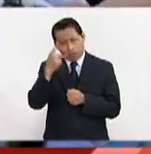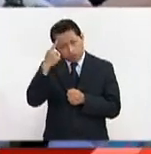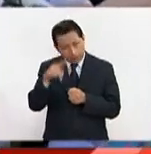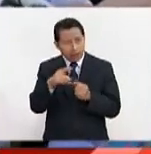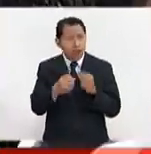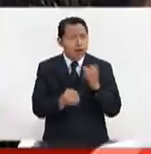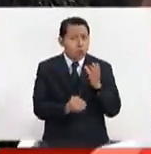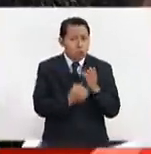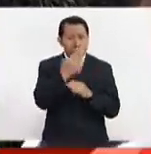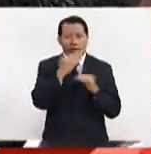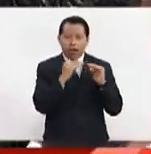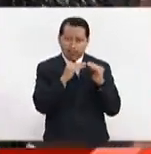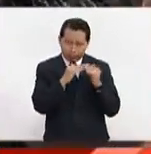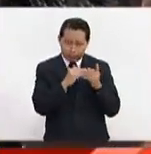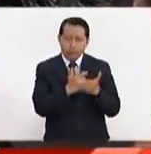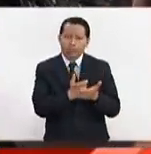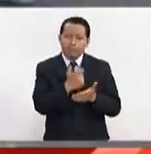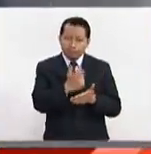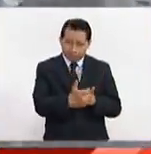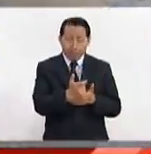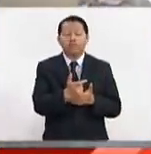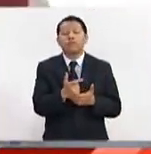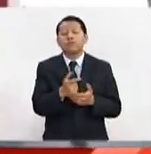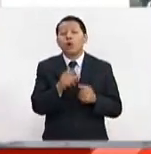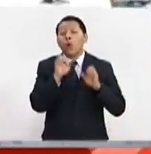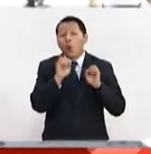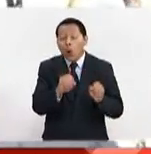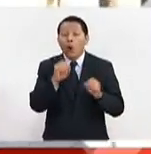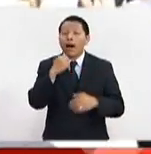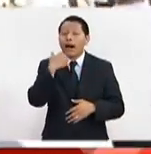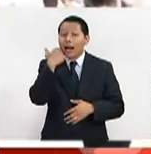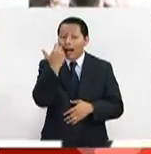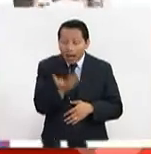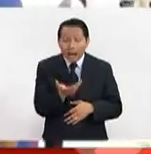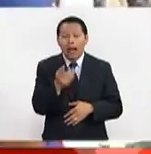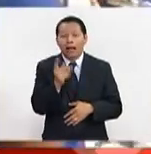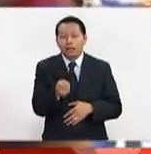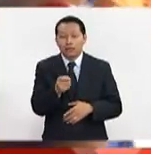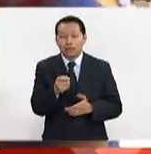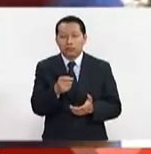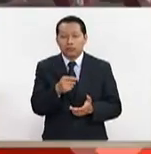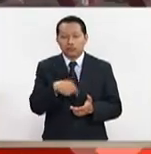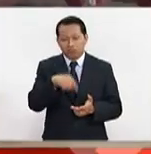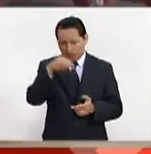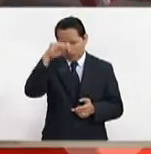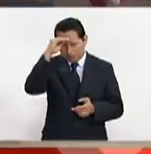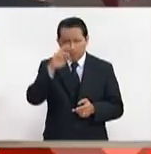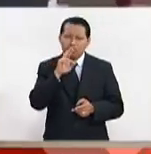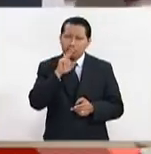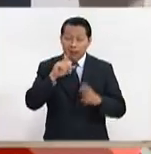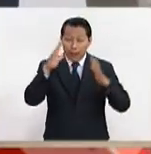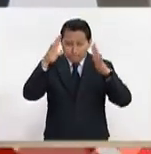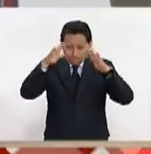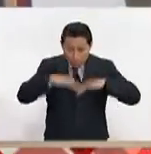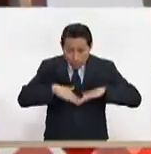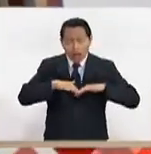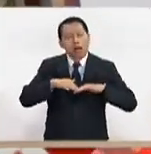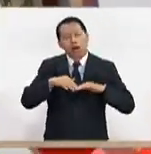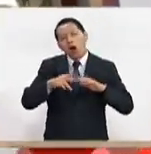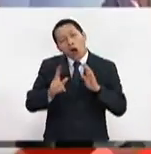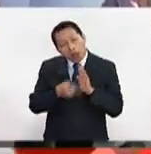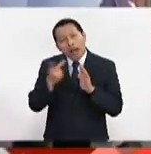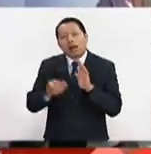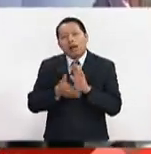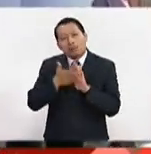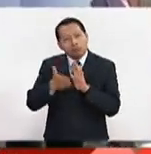nuevo mueble. Por otro lado, si lo que ellos quieren es decir, no, lo que nosotros buscamos es reconstruir una